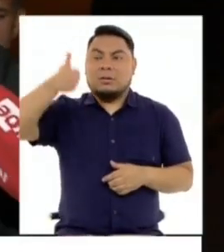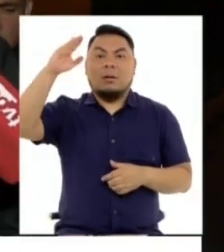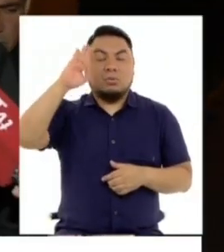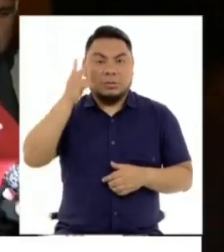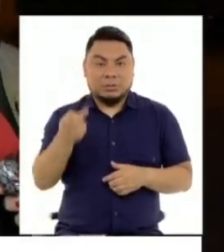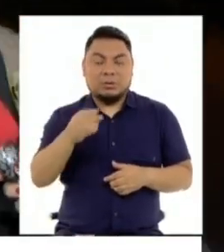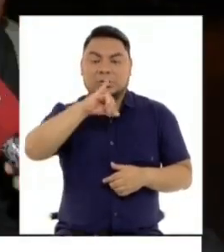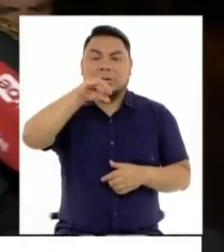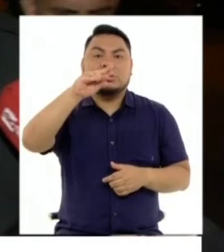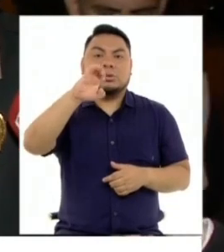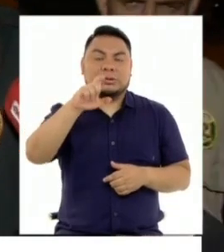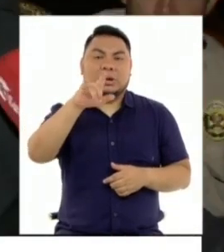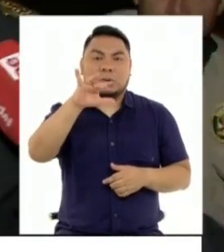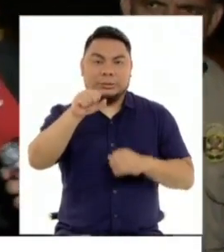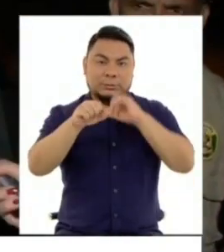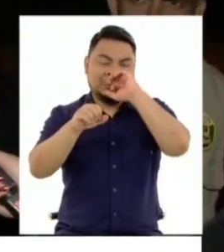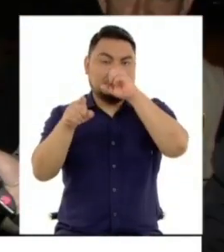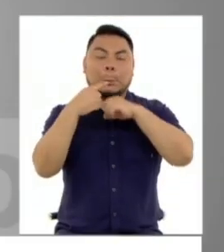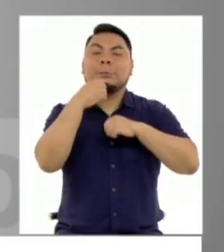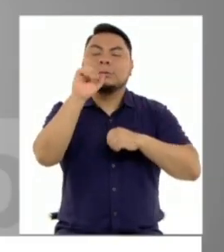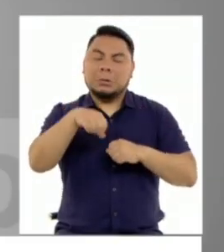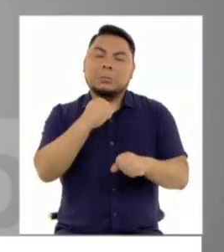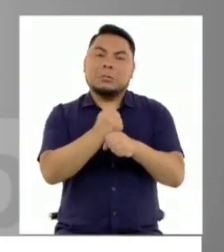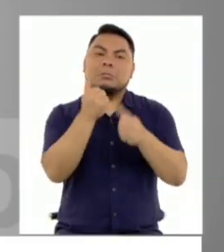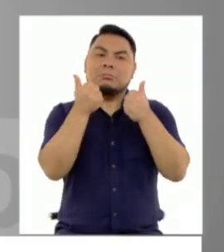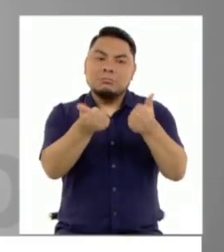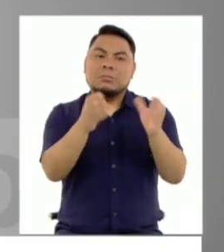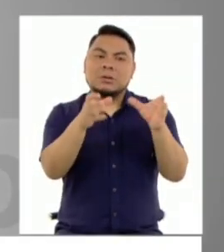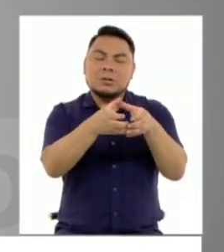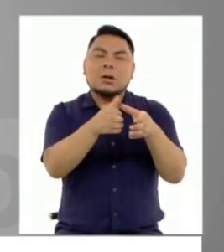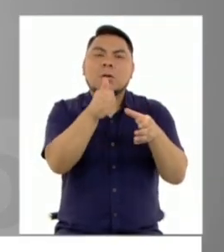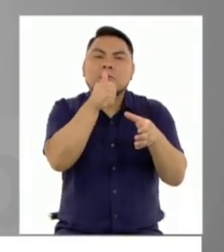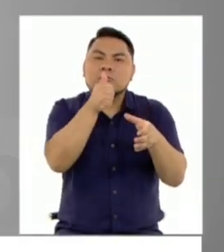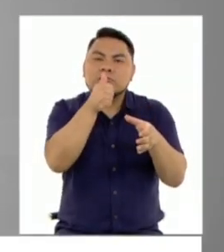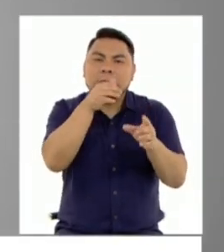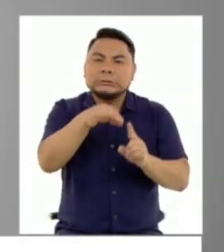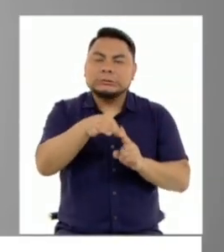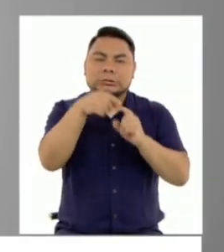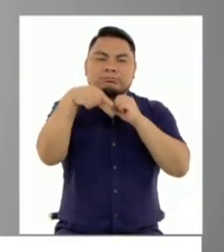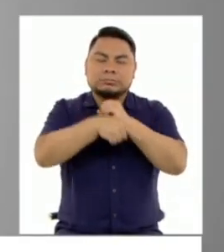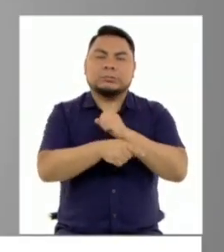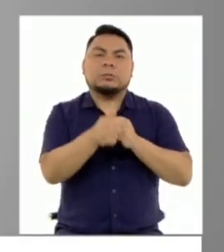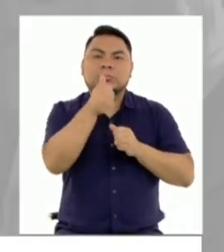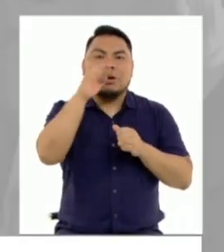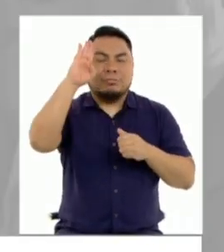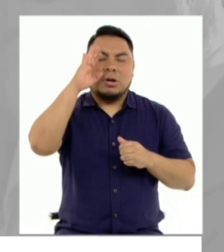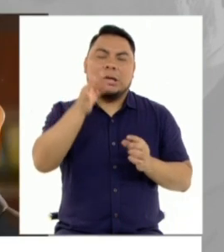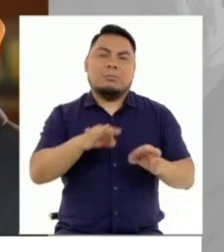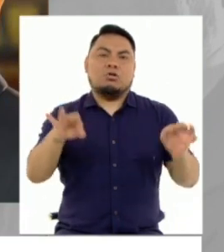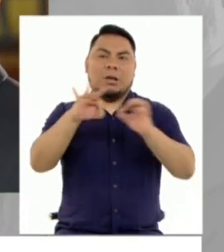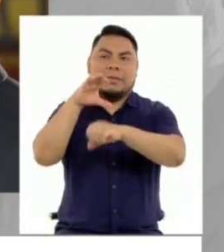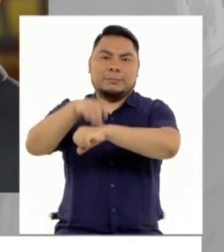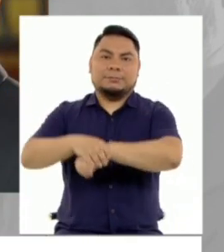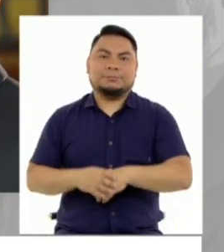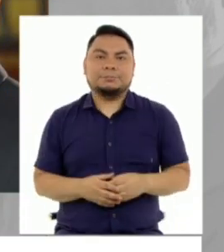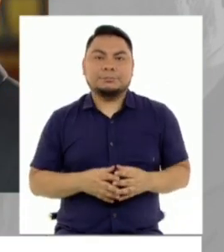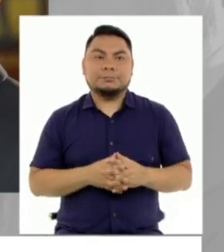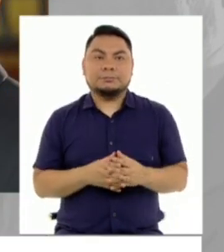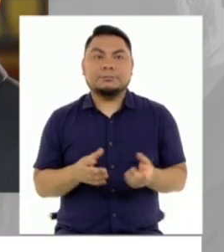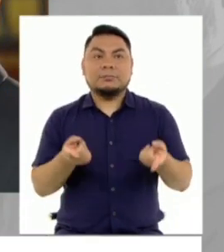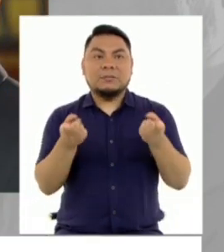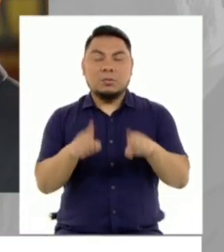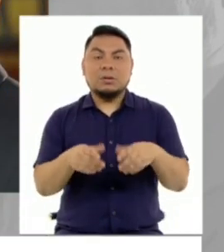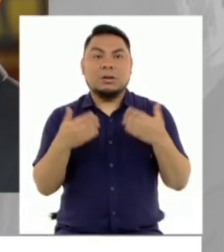policía, José Luis Lavalle, destacaron el trabajo de inteligencia en esta importante captura. Y cuando